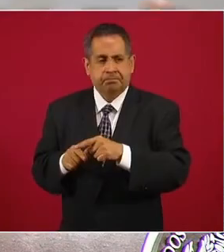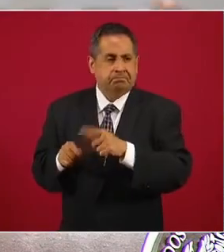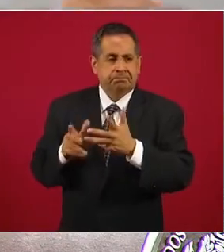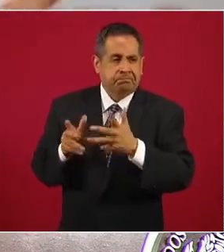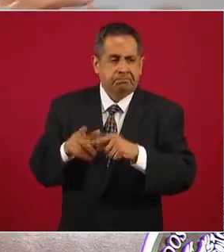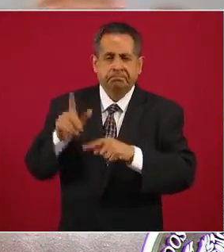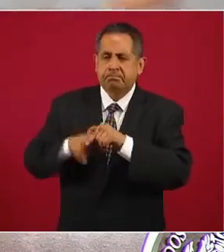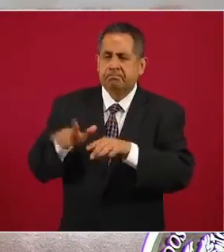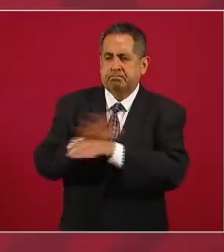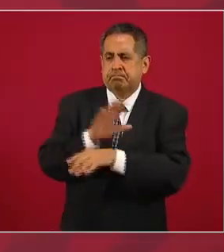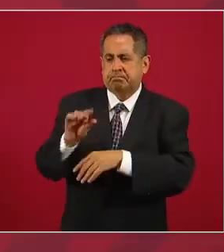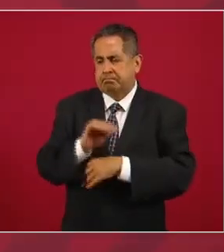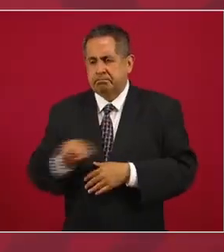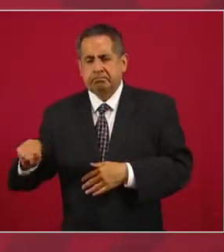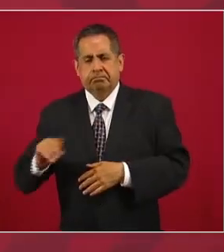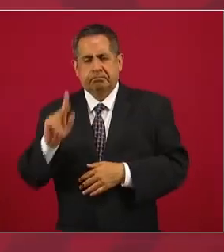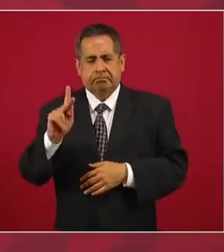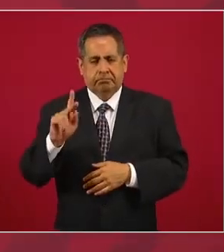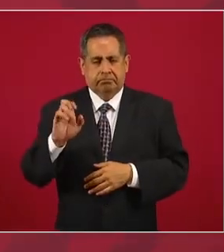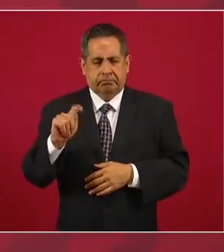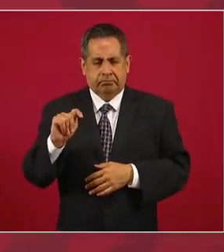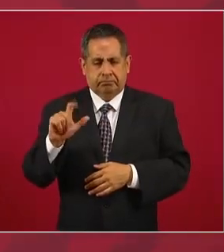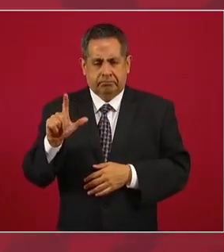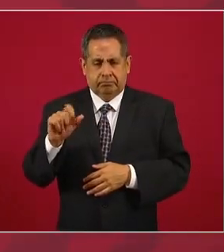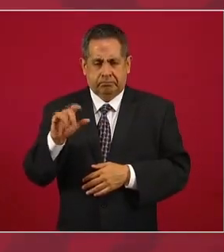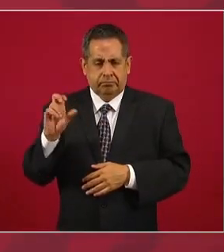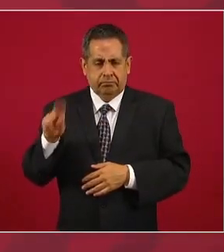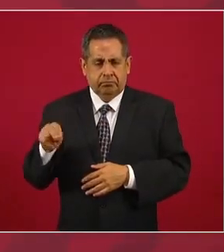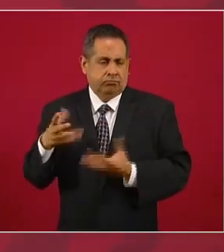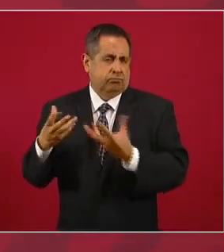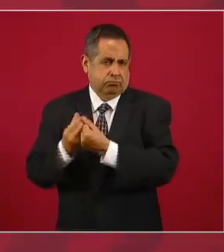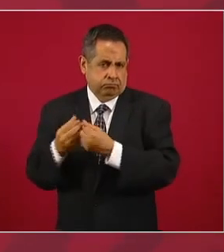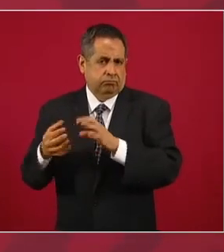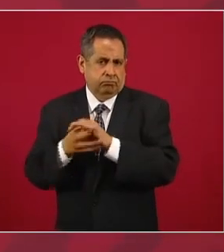trasladaron a Petalcingo, así es, que pertenece a Tila,